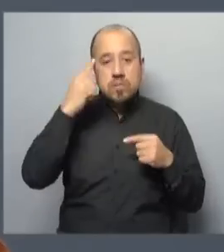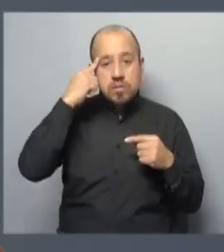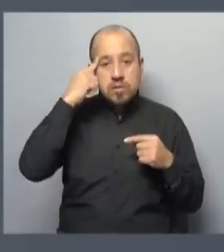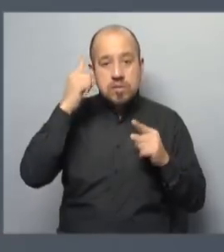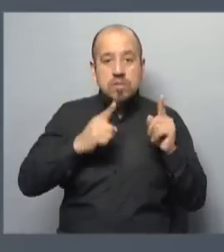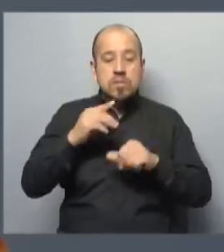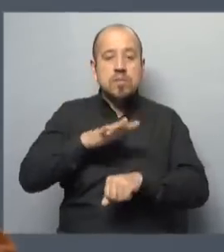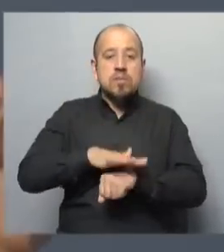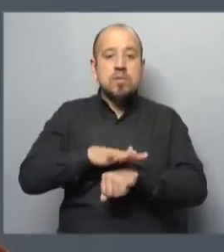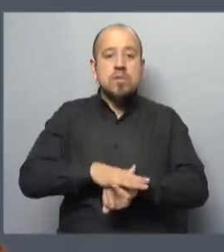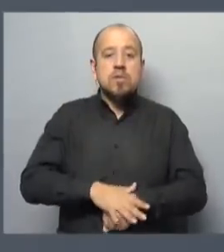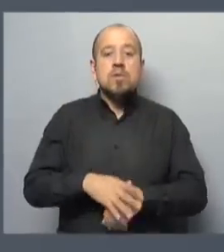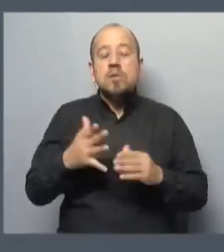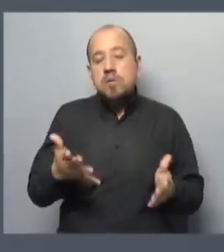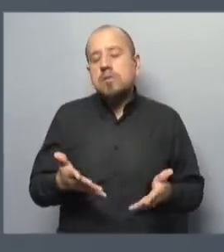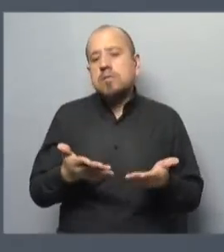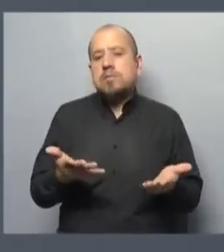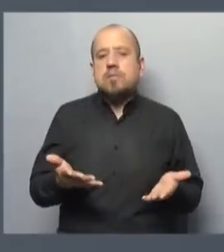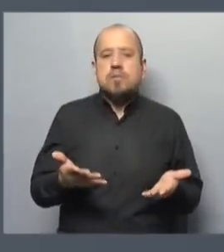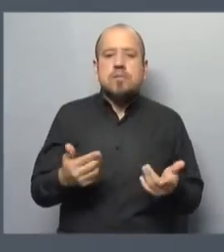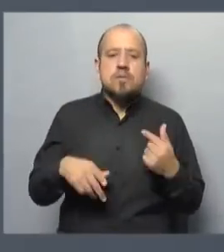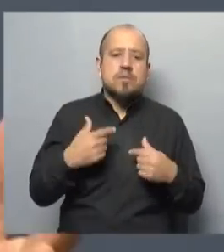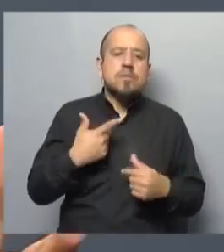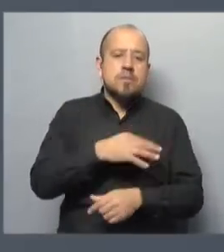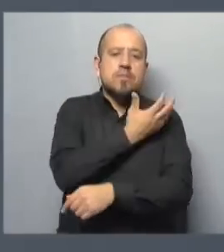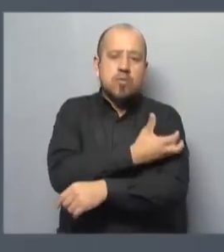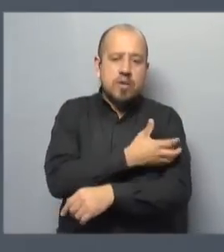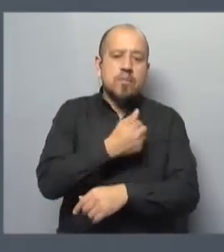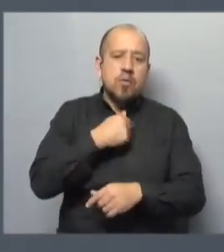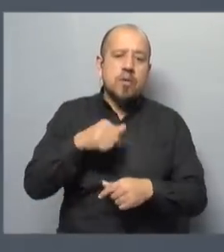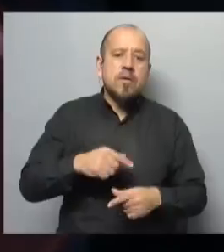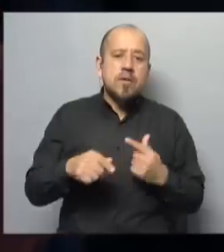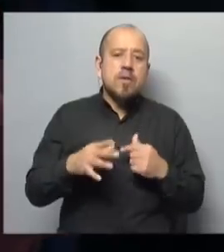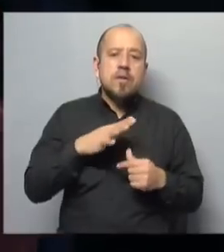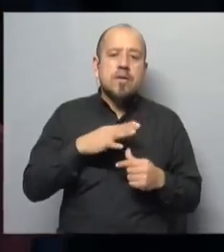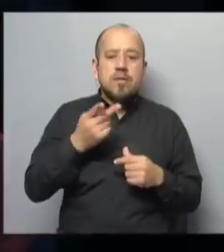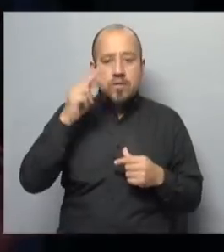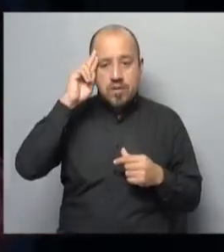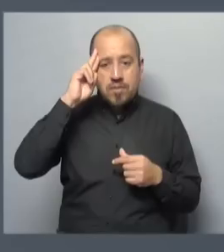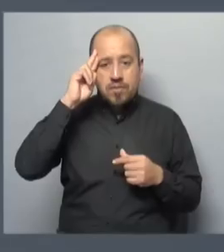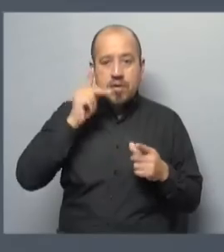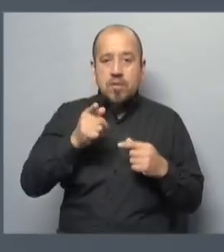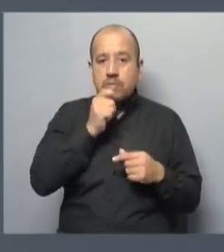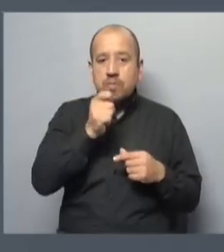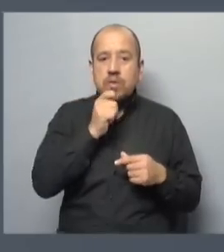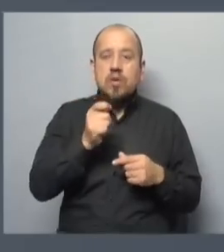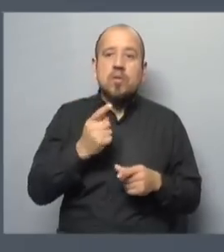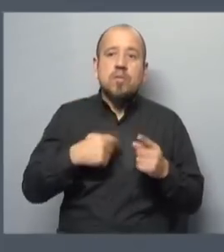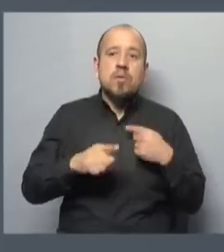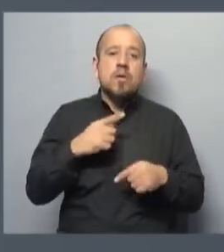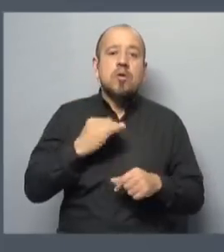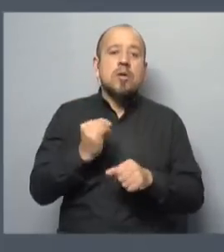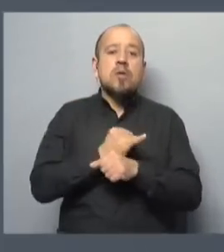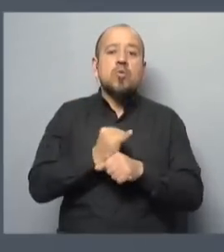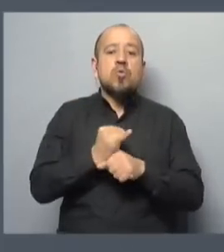momento hubiese sido un escándalo porque son los pobres o sea que somos pobres y tengo mucho respeto por él por el periodismo pero la industria